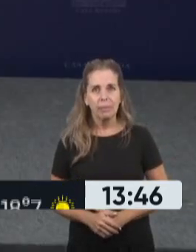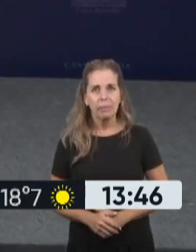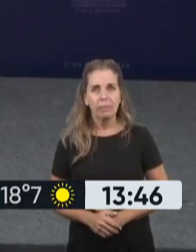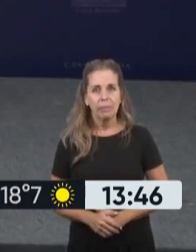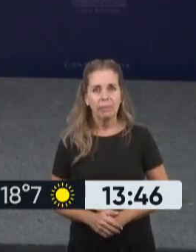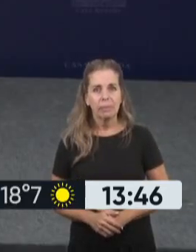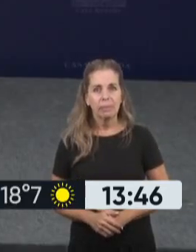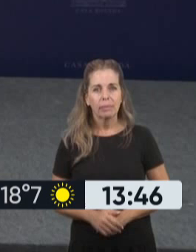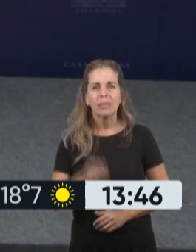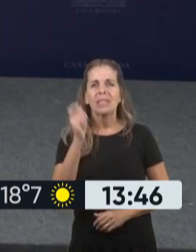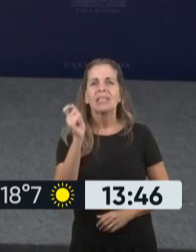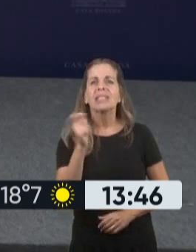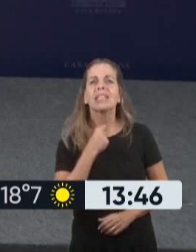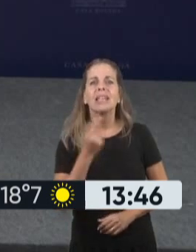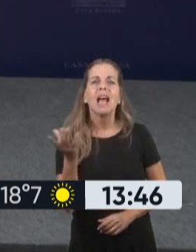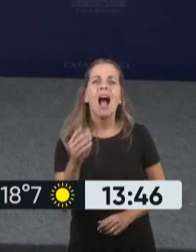El cuarto. ¿Quién quiere preguntar?